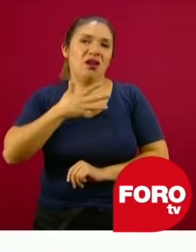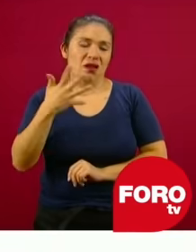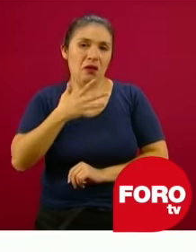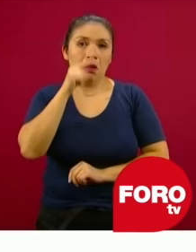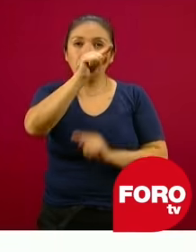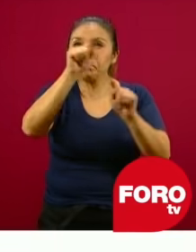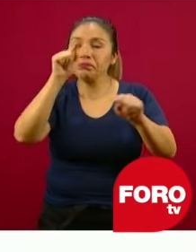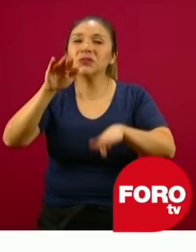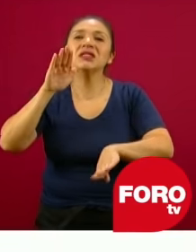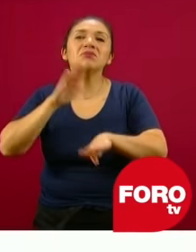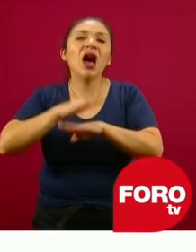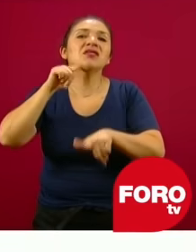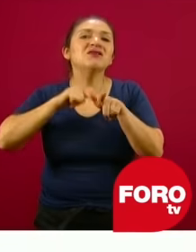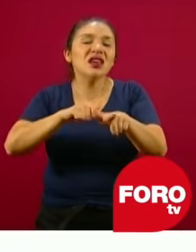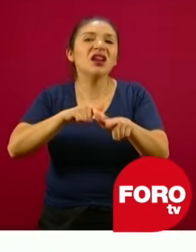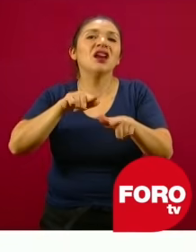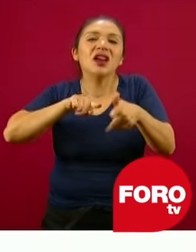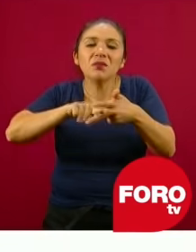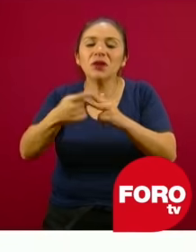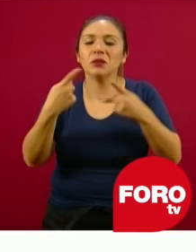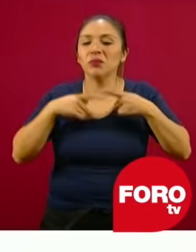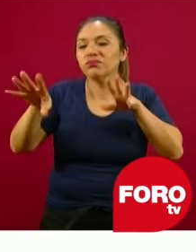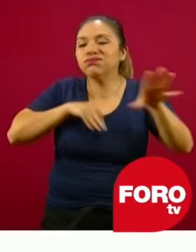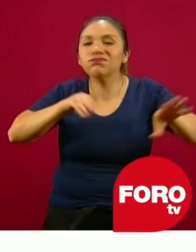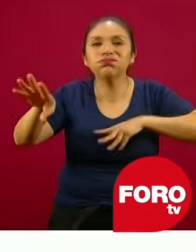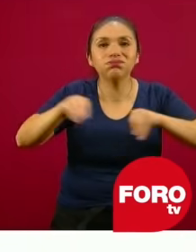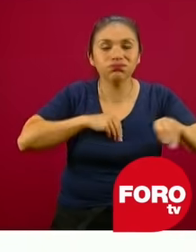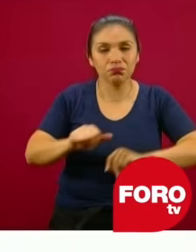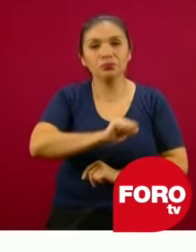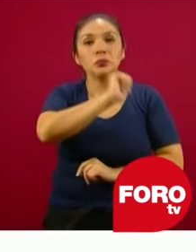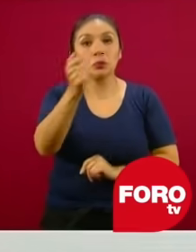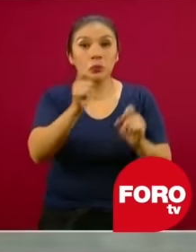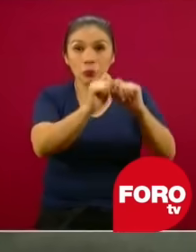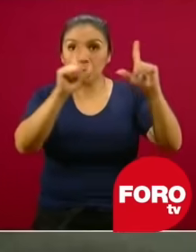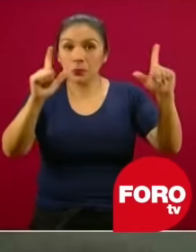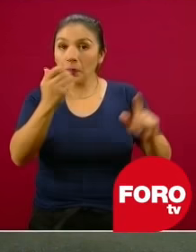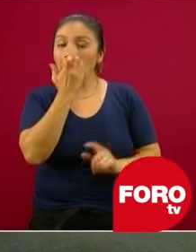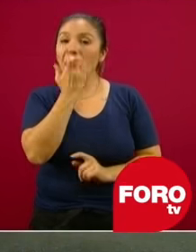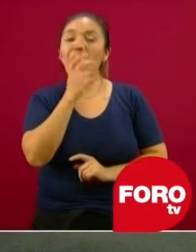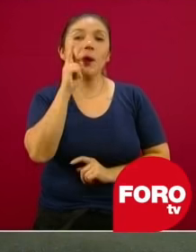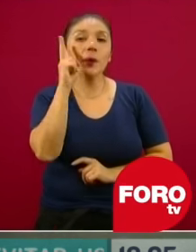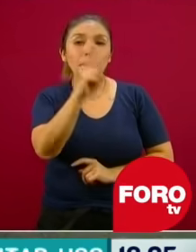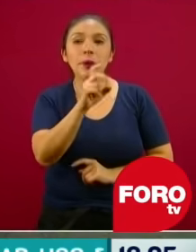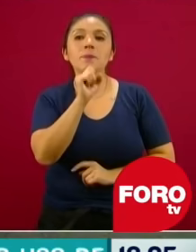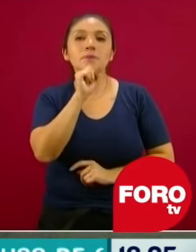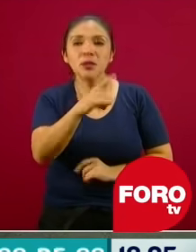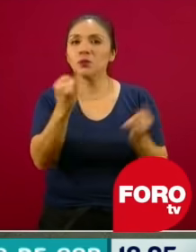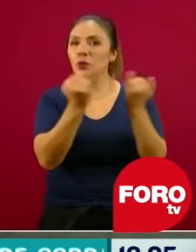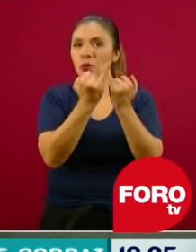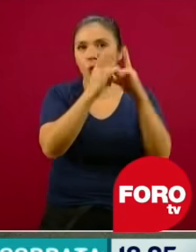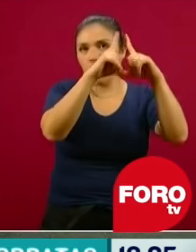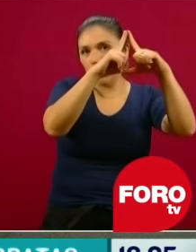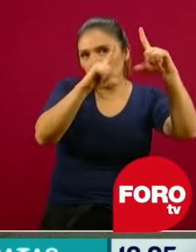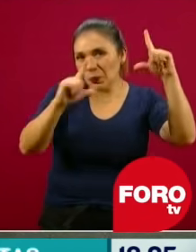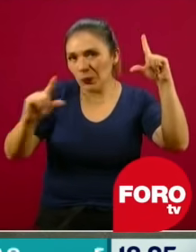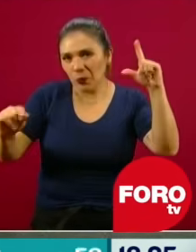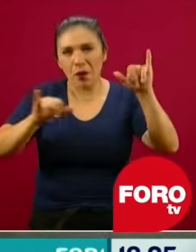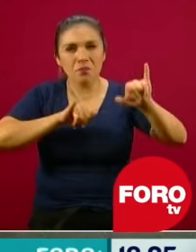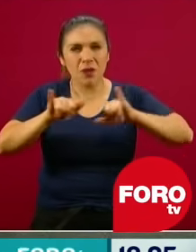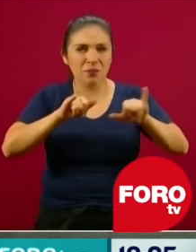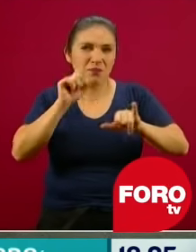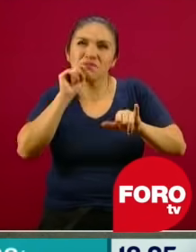incrementando su carga de enfermedad. En la siguiente diapositiva vemos esta misma distribución con los datos